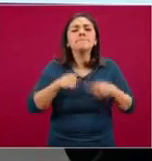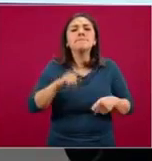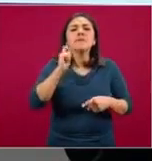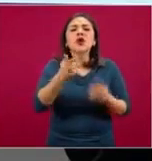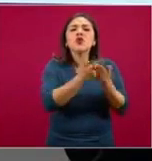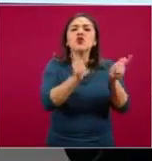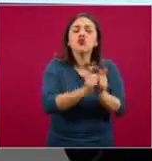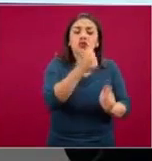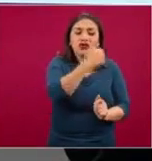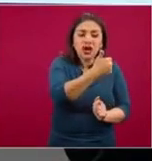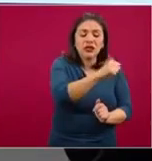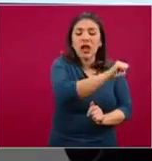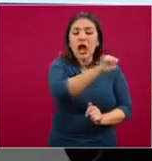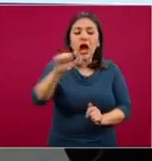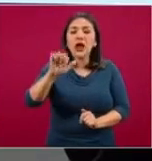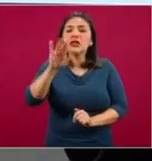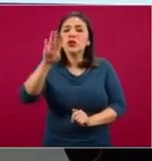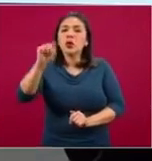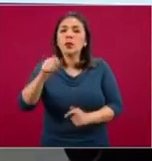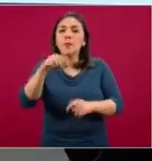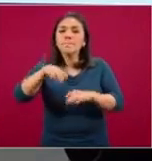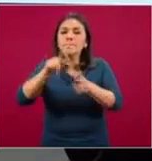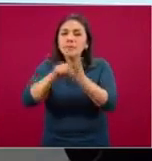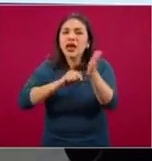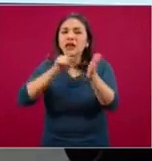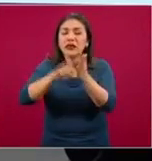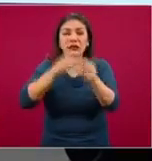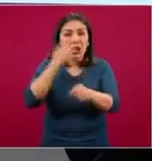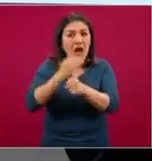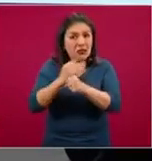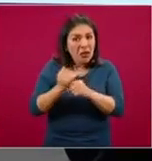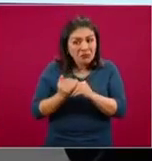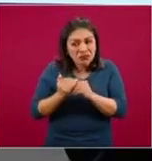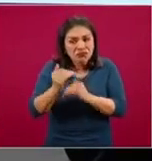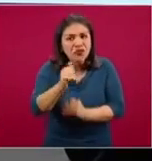meses, que de hecho es el grupo de riesgo que ha tenido hasta el momento el menor avance,